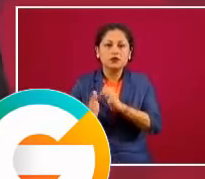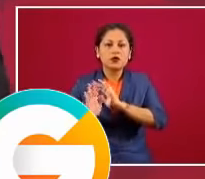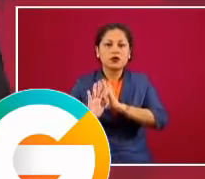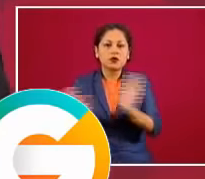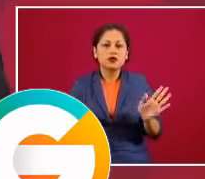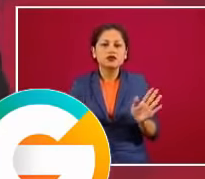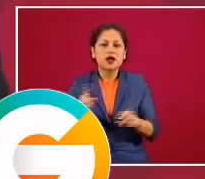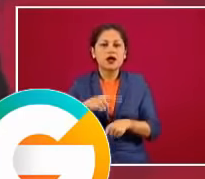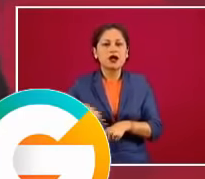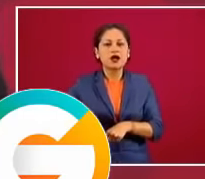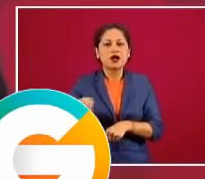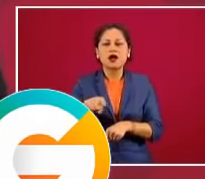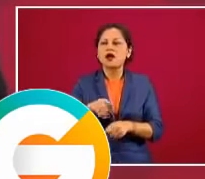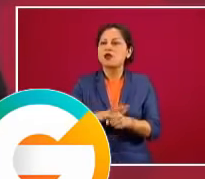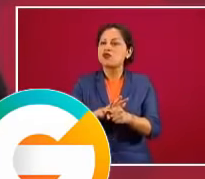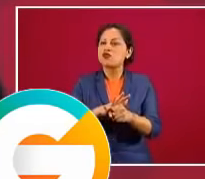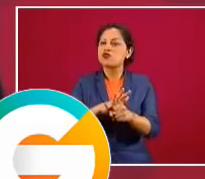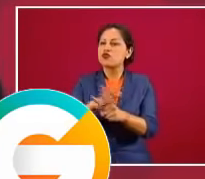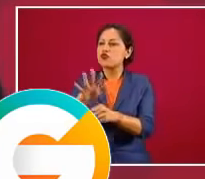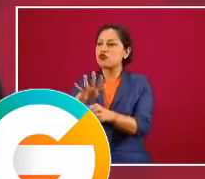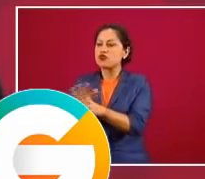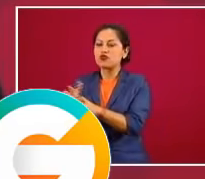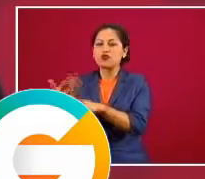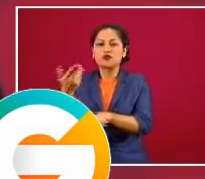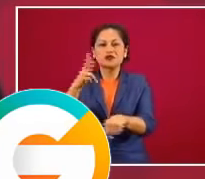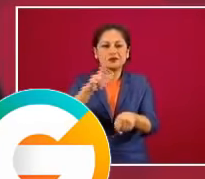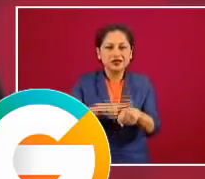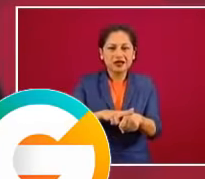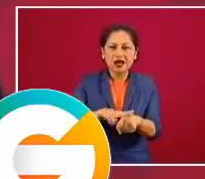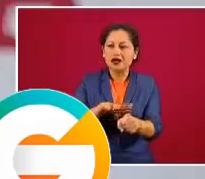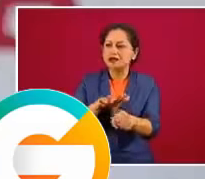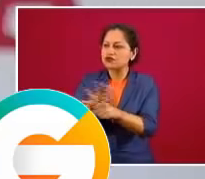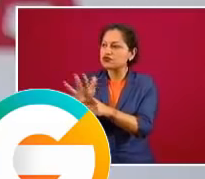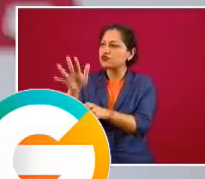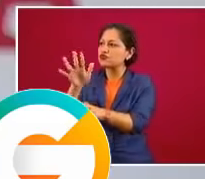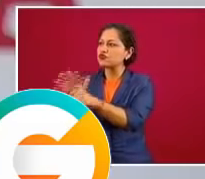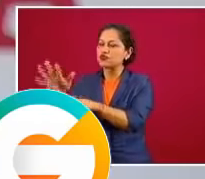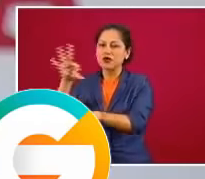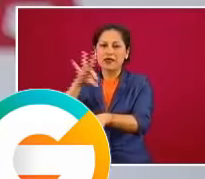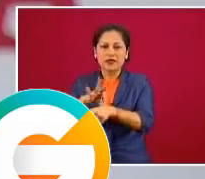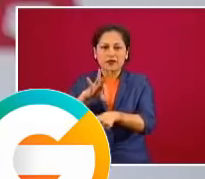y vamos a salvar muchas vidas.